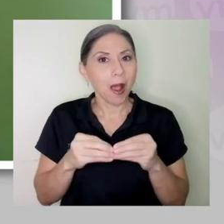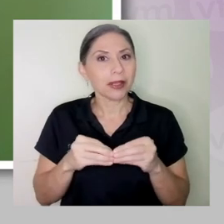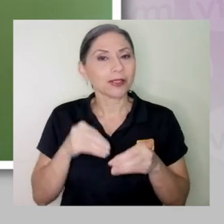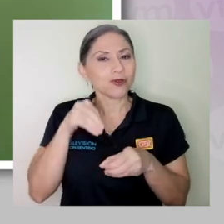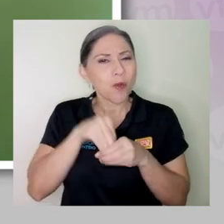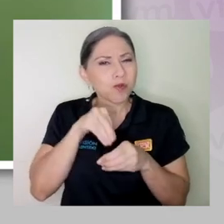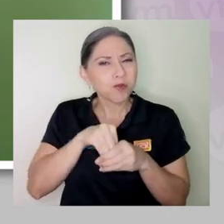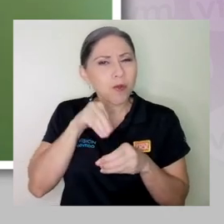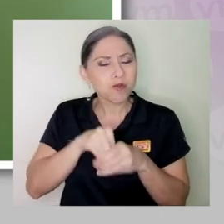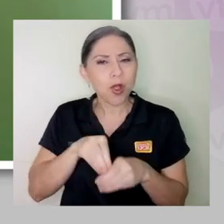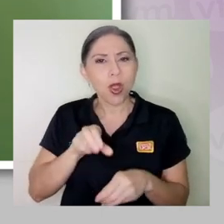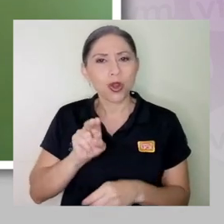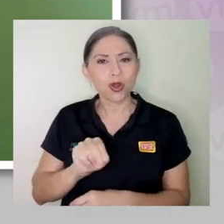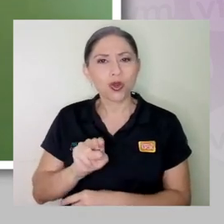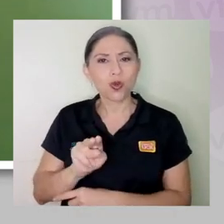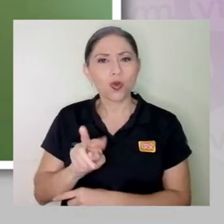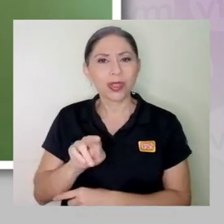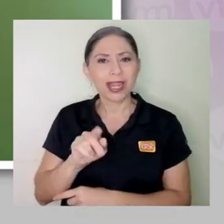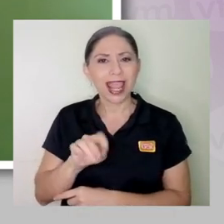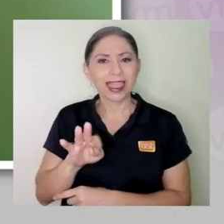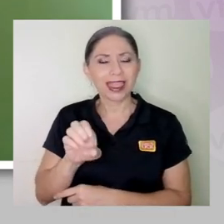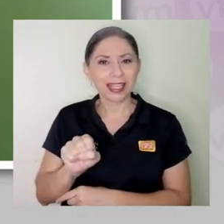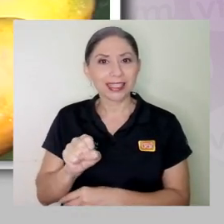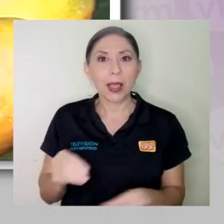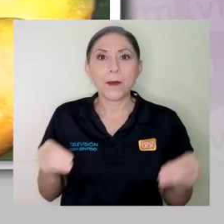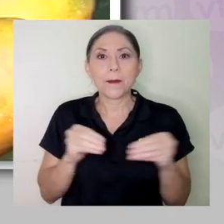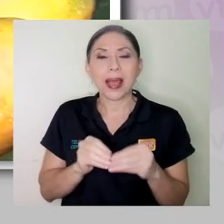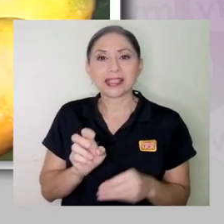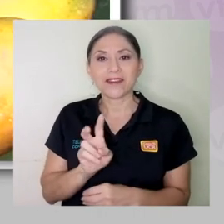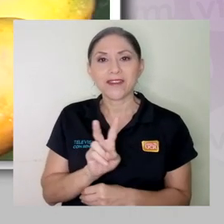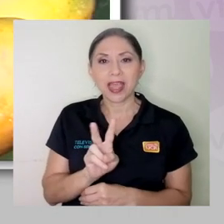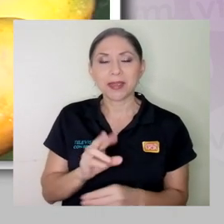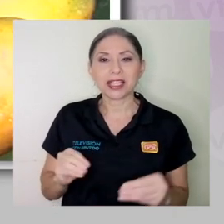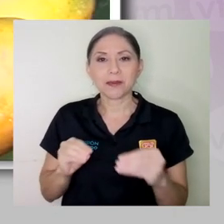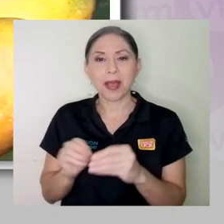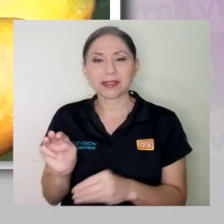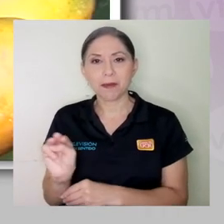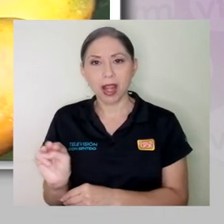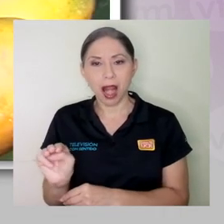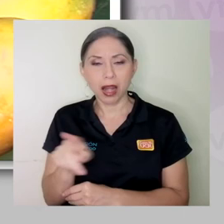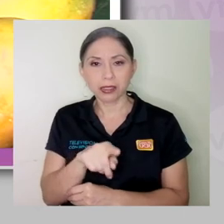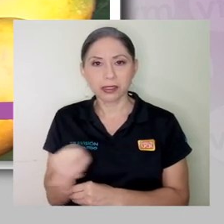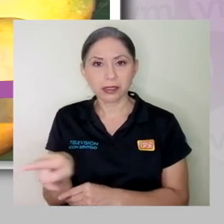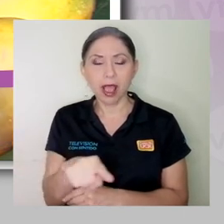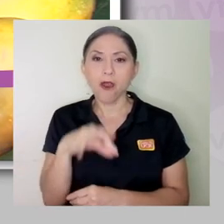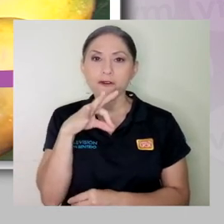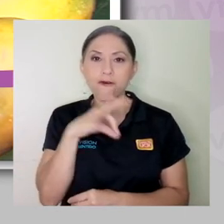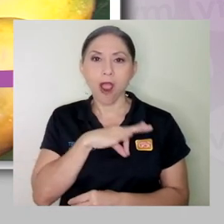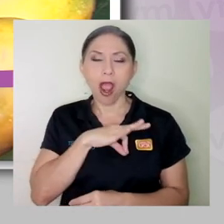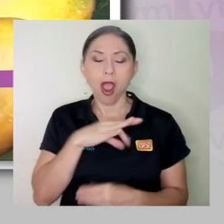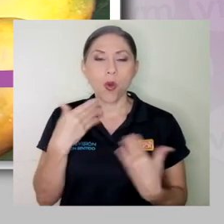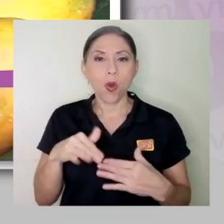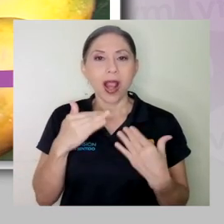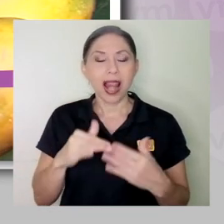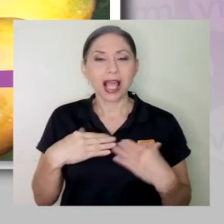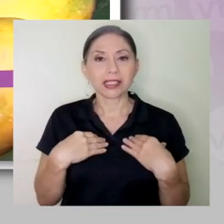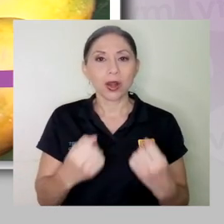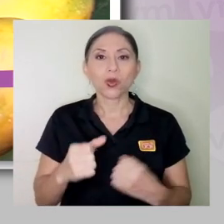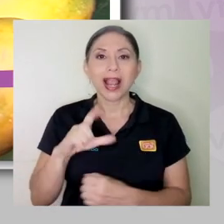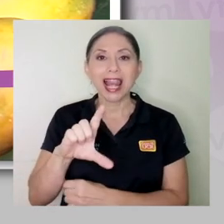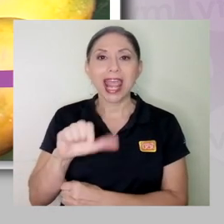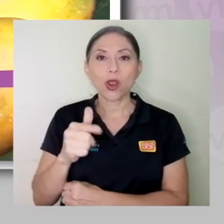densidad de nutrientes, que son los que más aportan vitaminas y minerales. Entonces, nos favorecen mucho la salud. Las